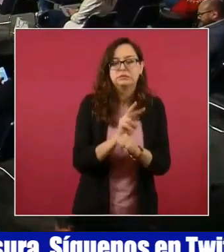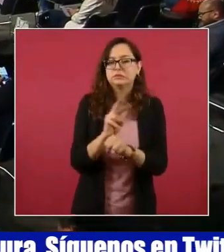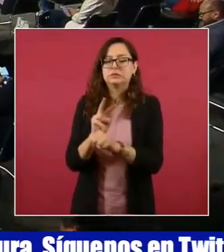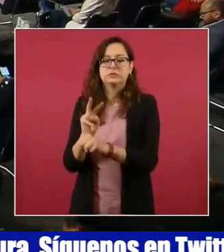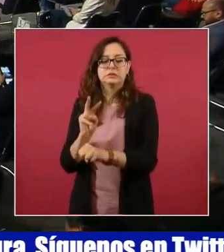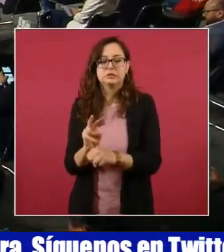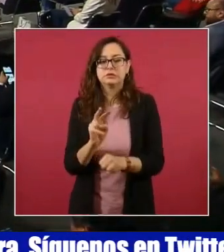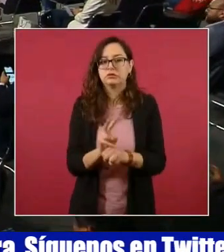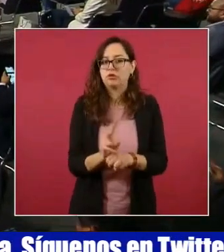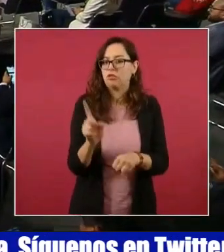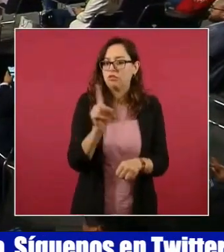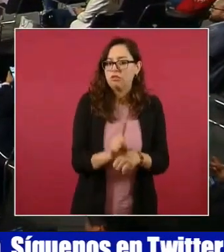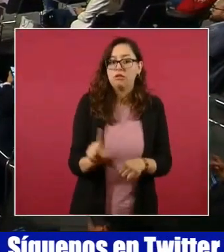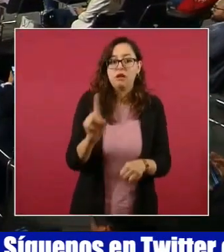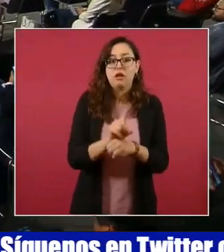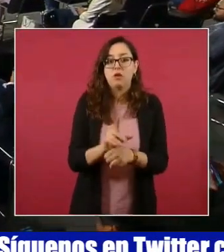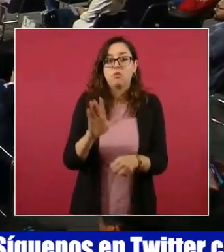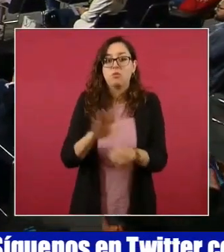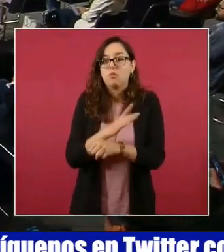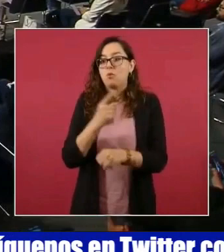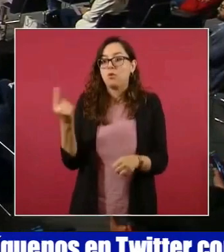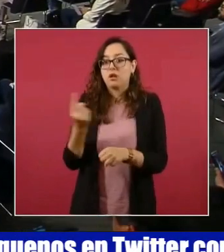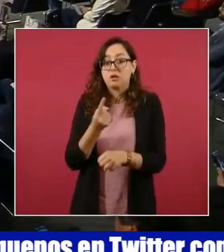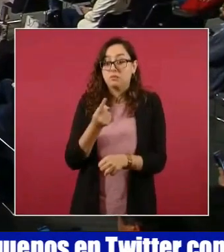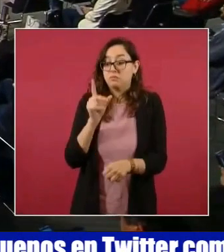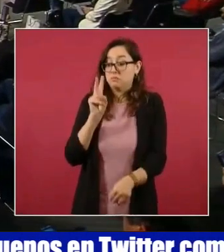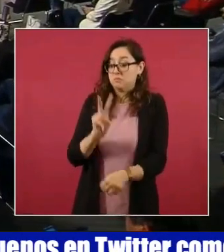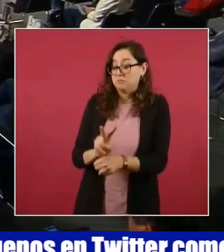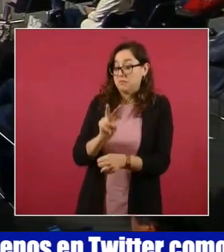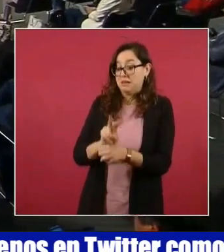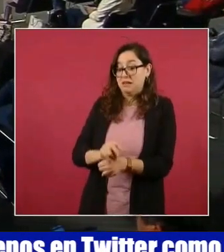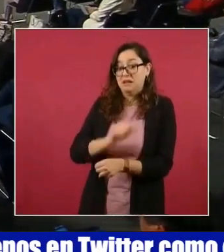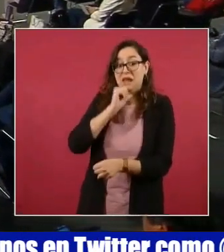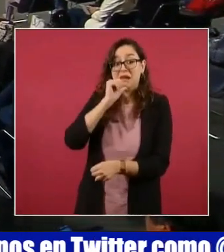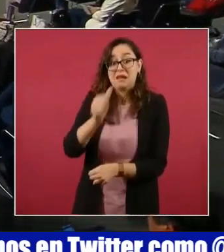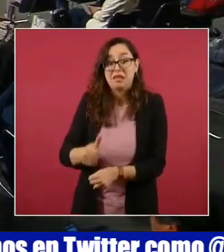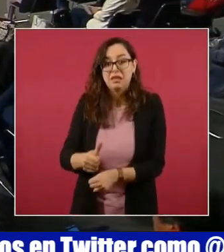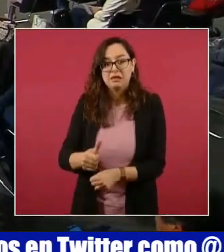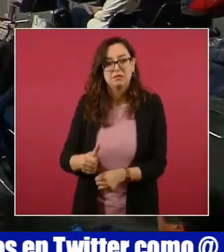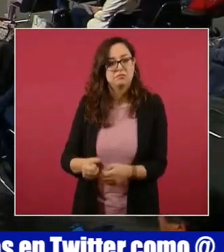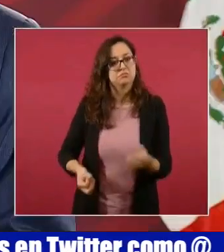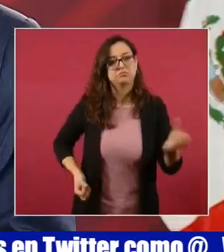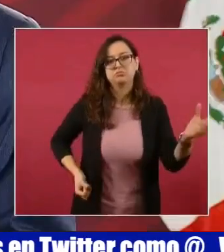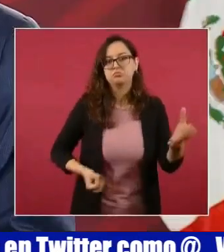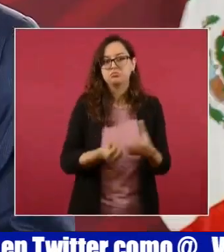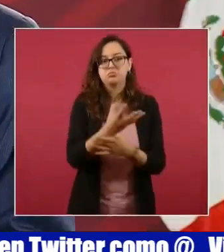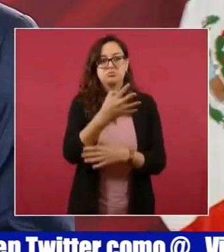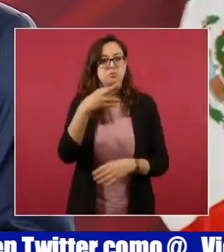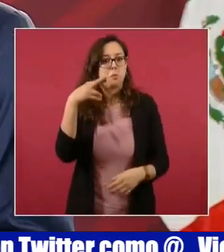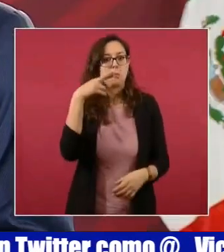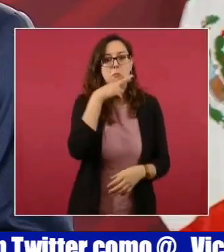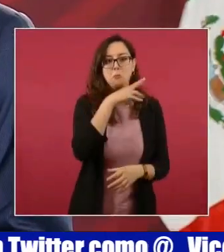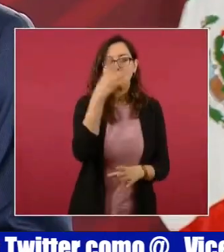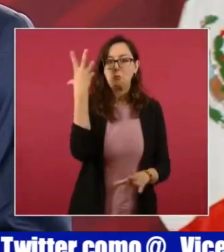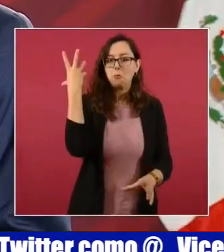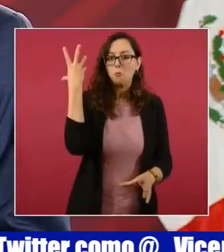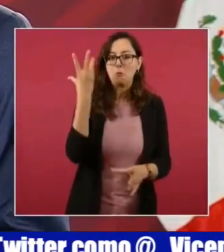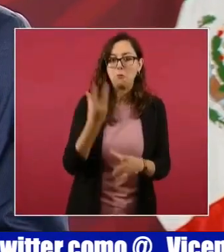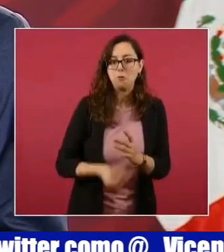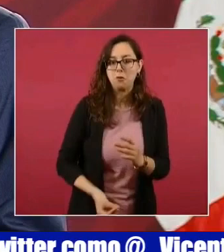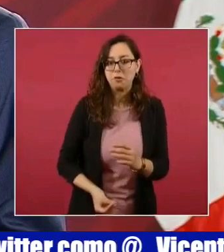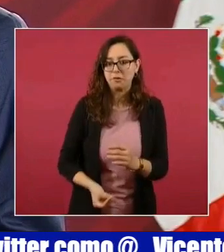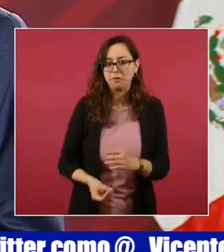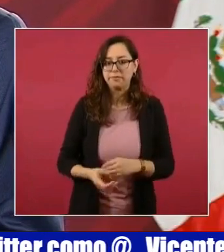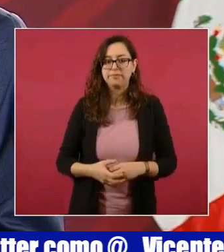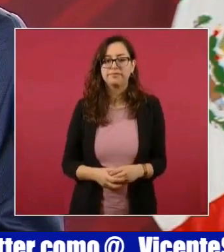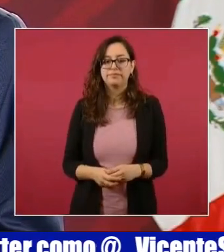bienestar, el avance de apenas el 30% en la cobertura de internet rural, o las muchas fallas en la dispersión de los recursos y becas, pero